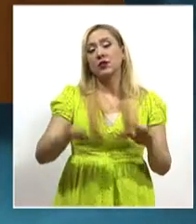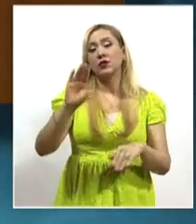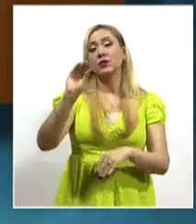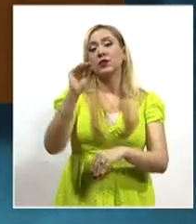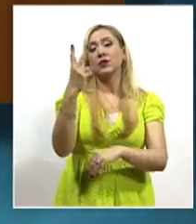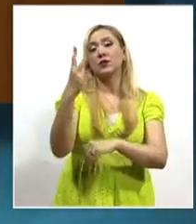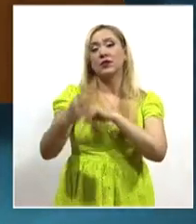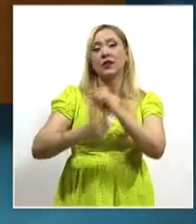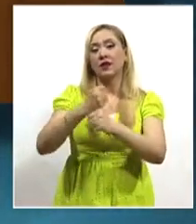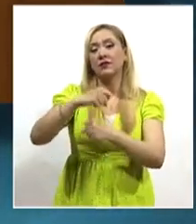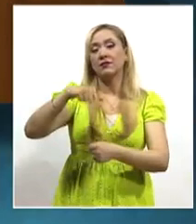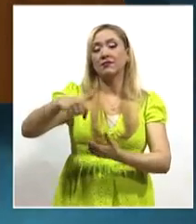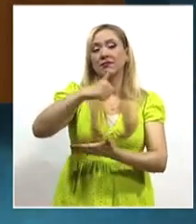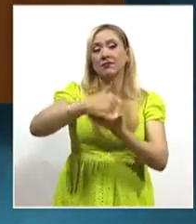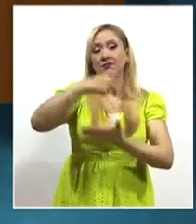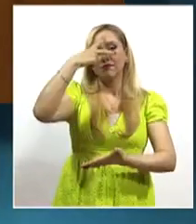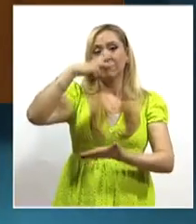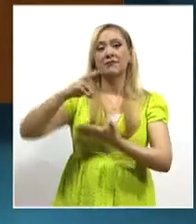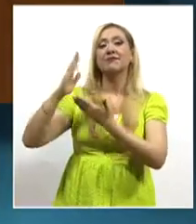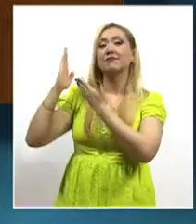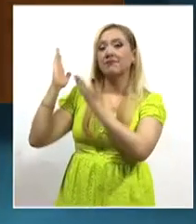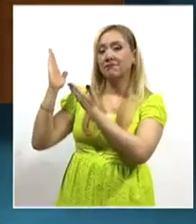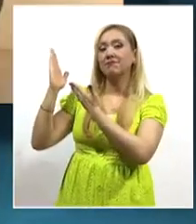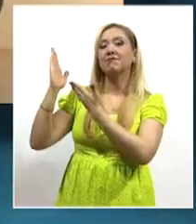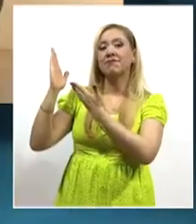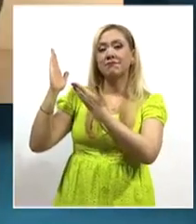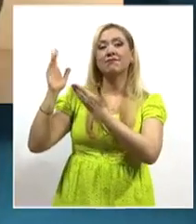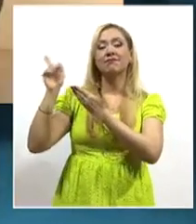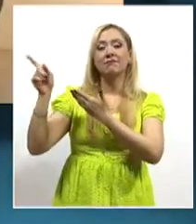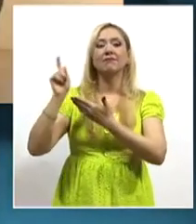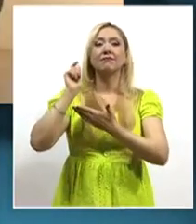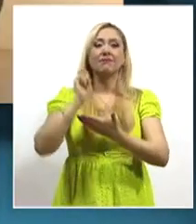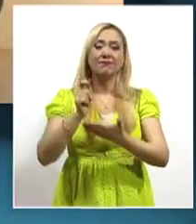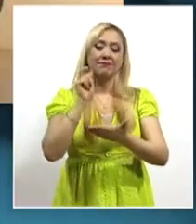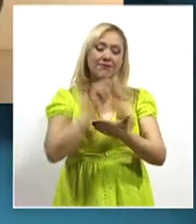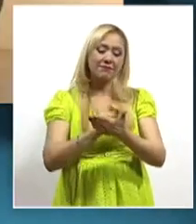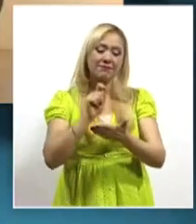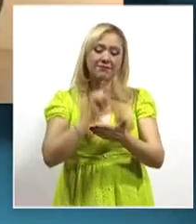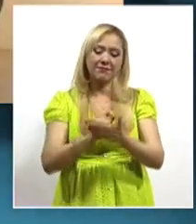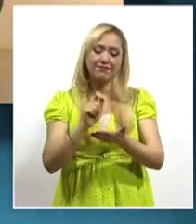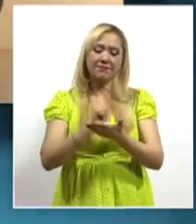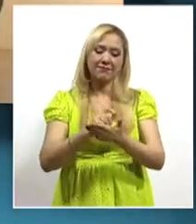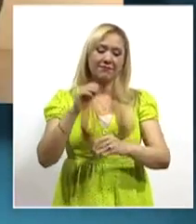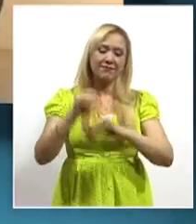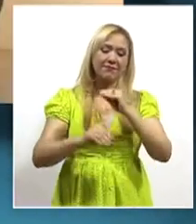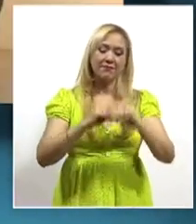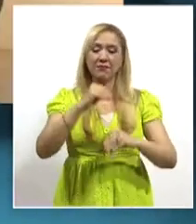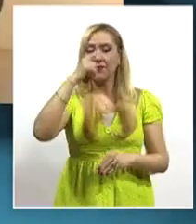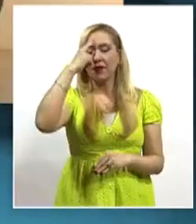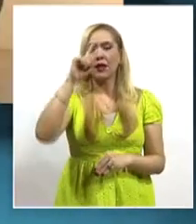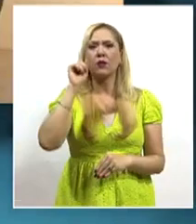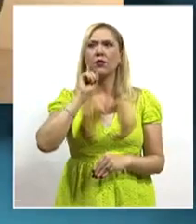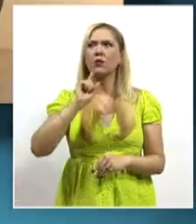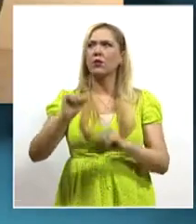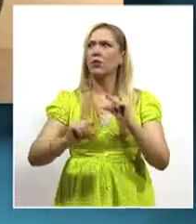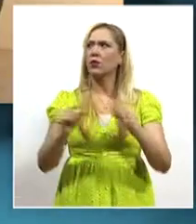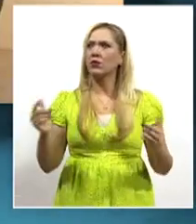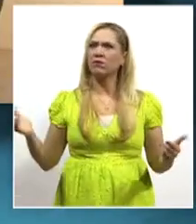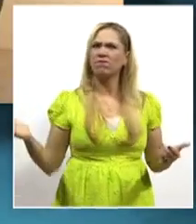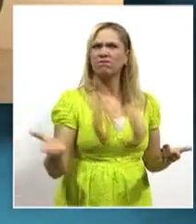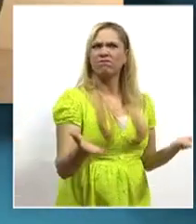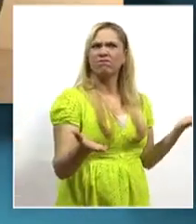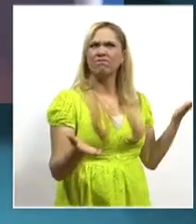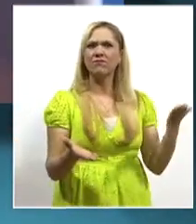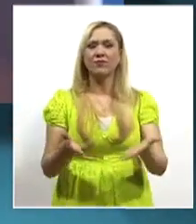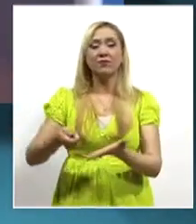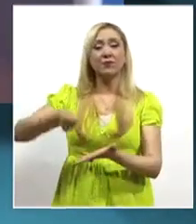Ciudad de México, al tiempo que trabajaba en la reedición de sus obras, pues abrió el camino para que la presencia de las mujeres en el derecho sea cada